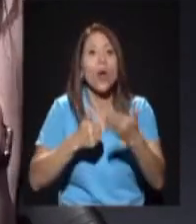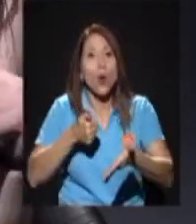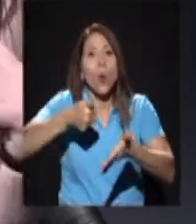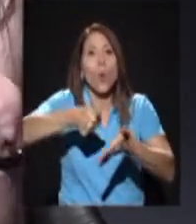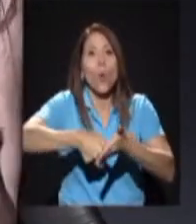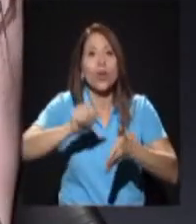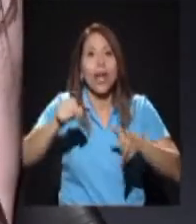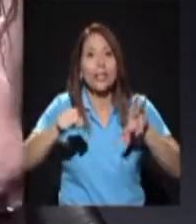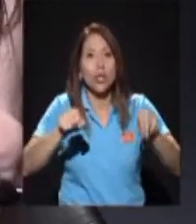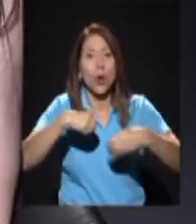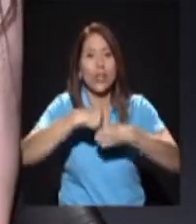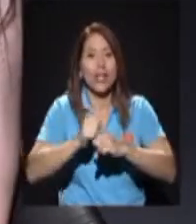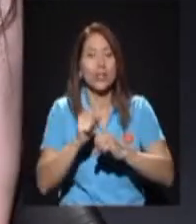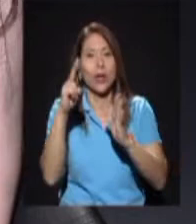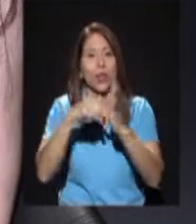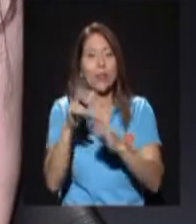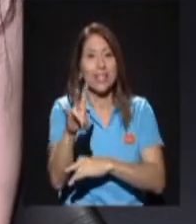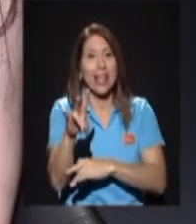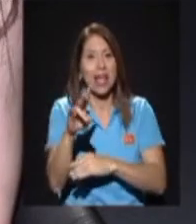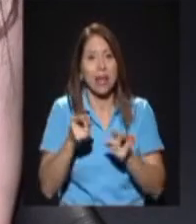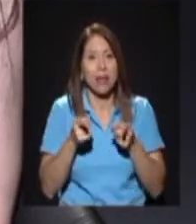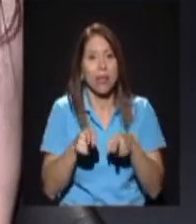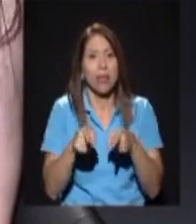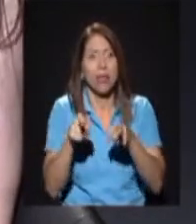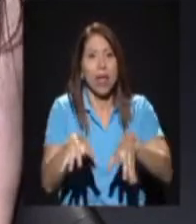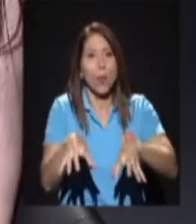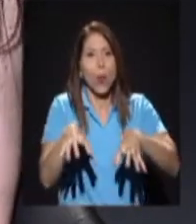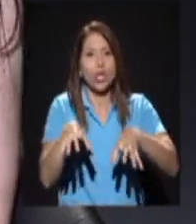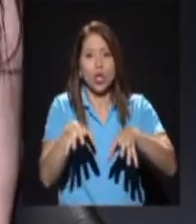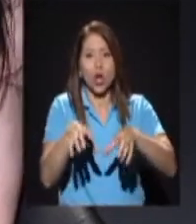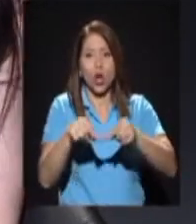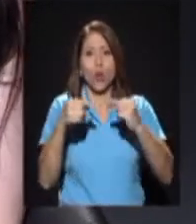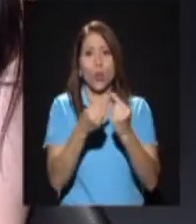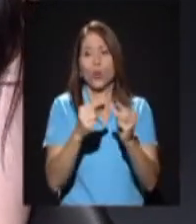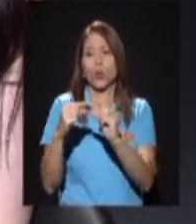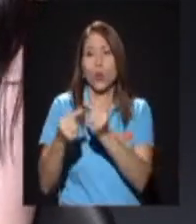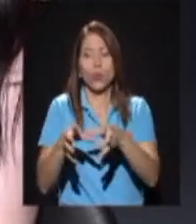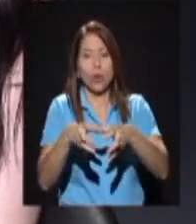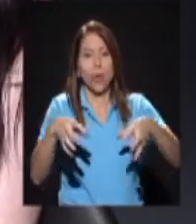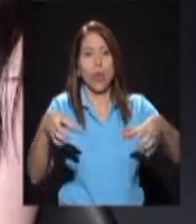que va generando una serie de tensiones y posiciones entre los diferentes grupos, porque lo que hay es una